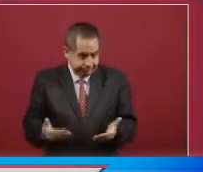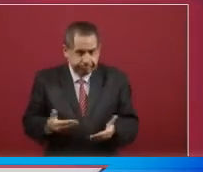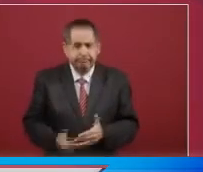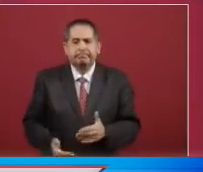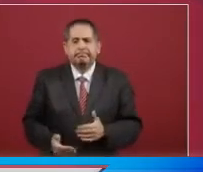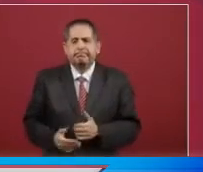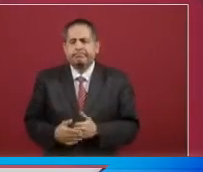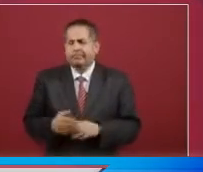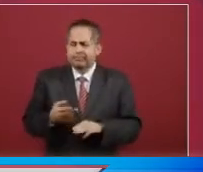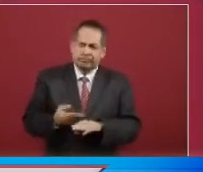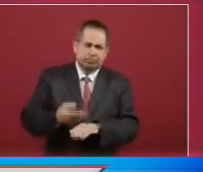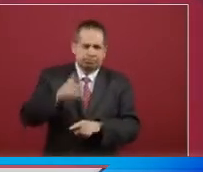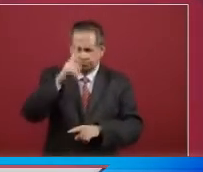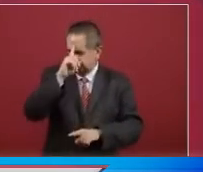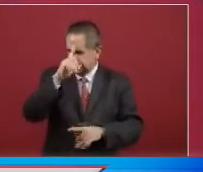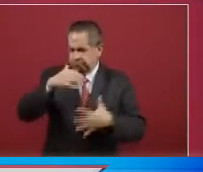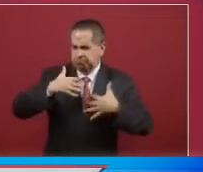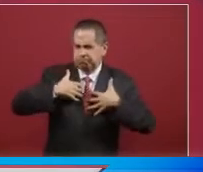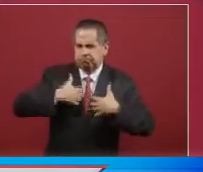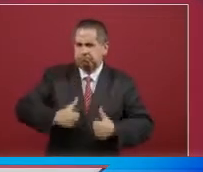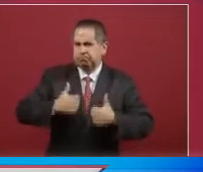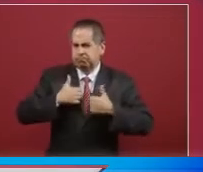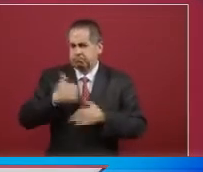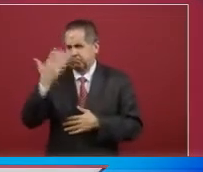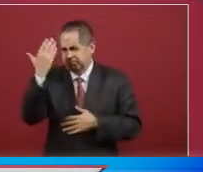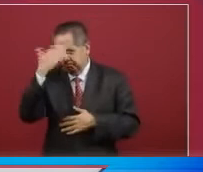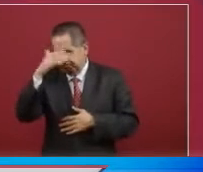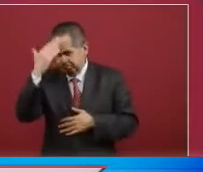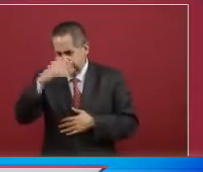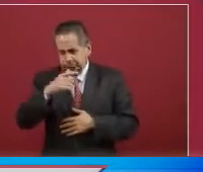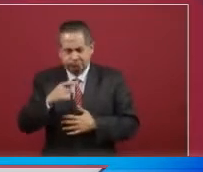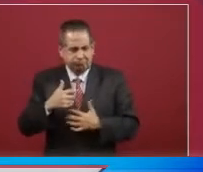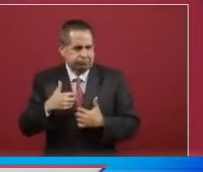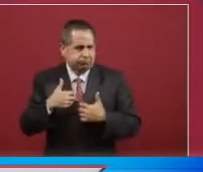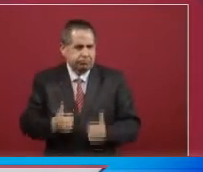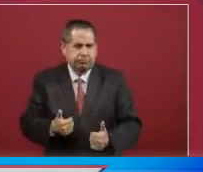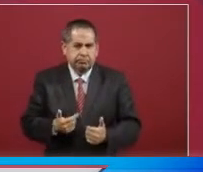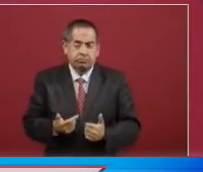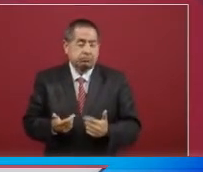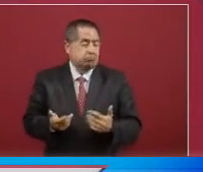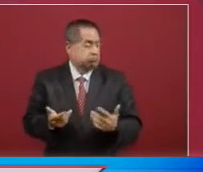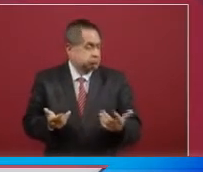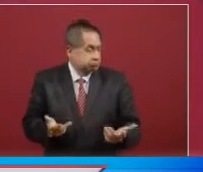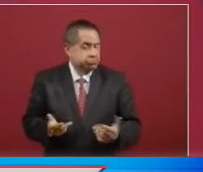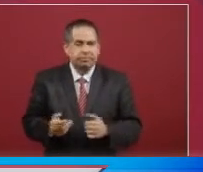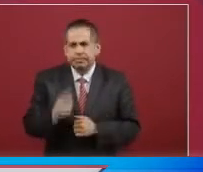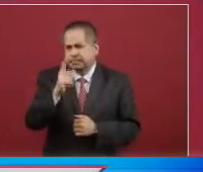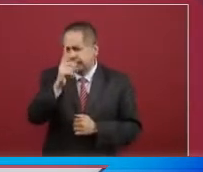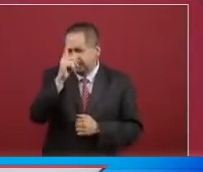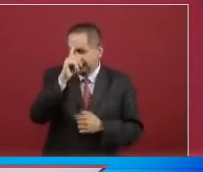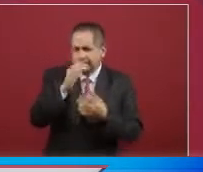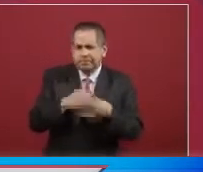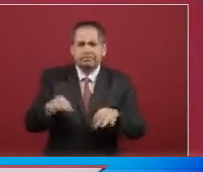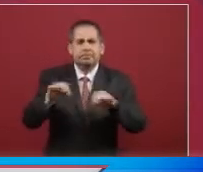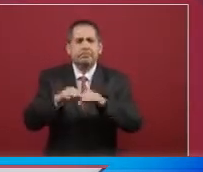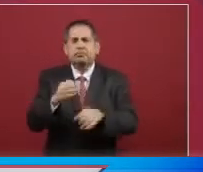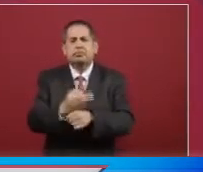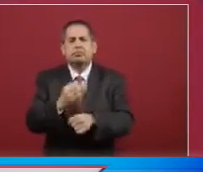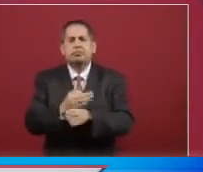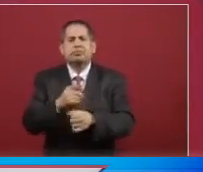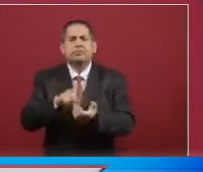el pueblo quien determina el rumbo del país. Se tiene madurez política. El pueblo está informado para tomar la decisión de quien